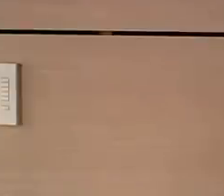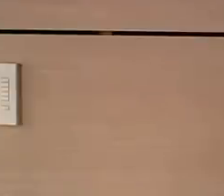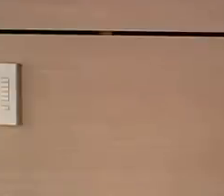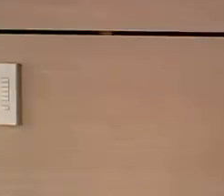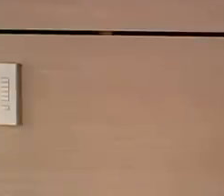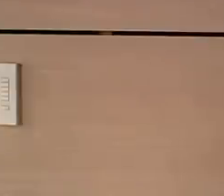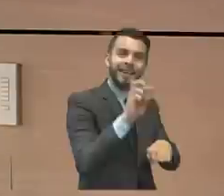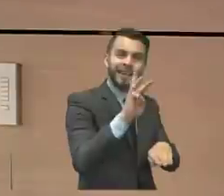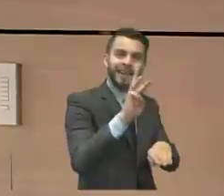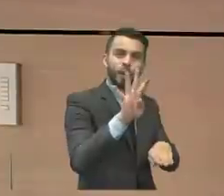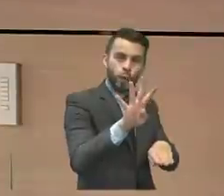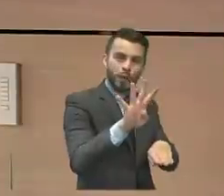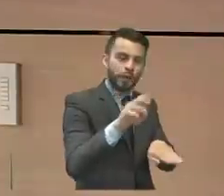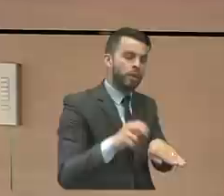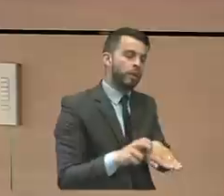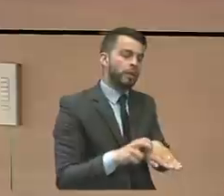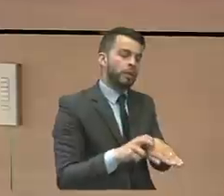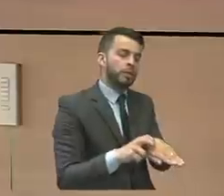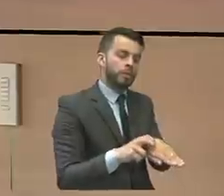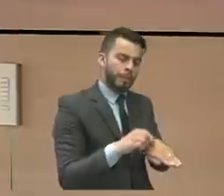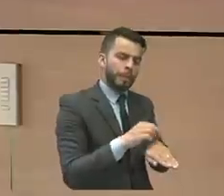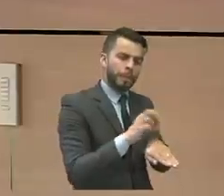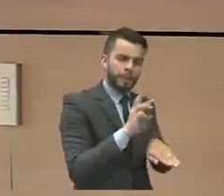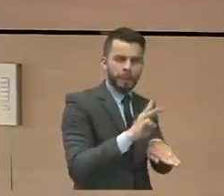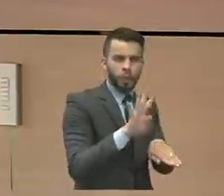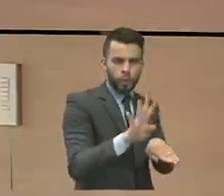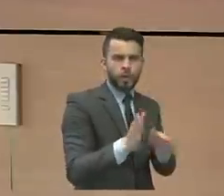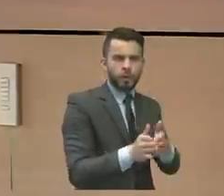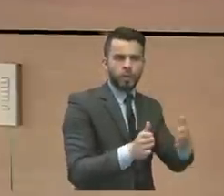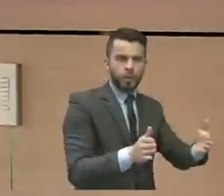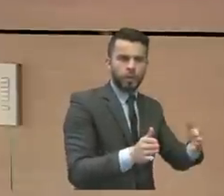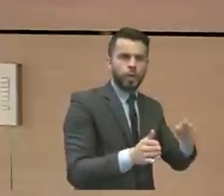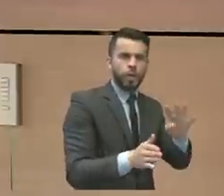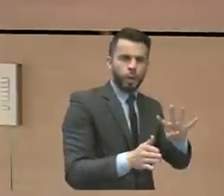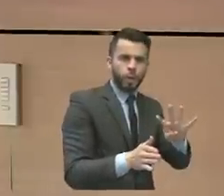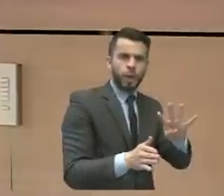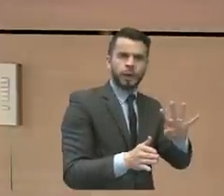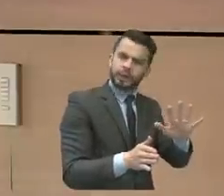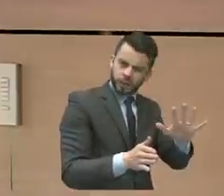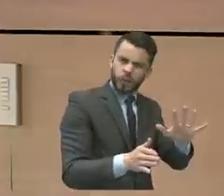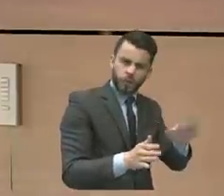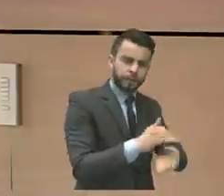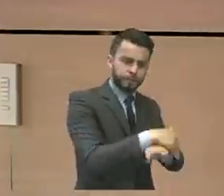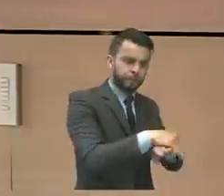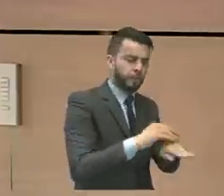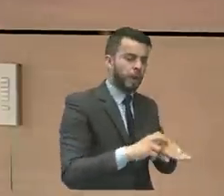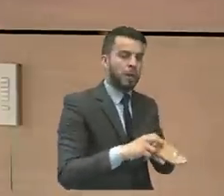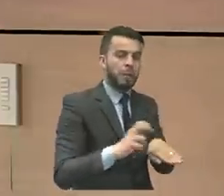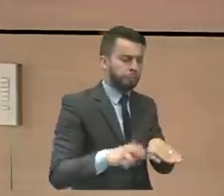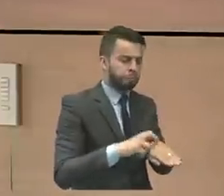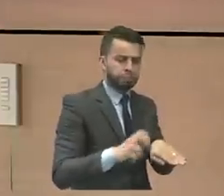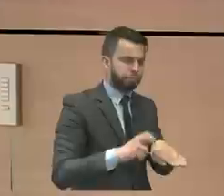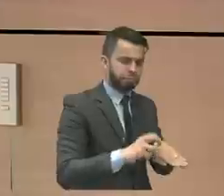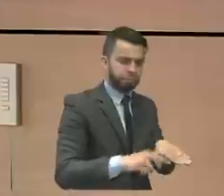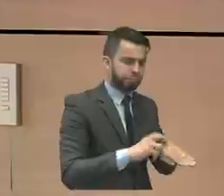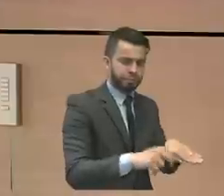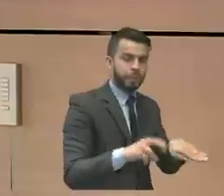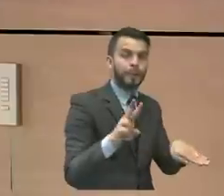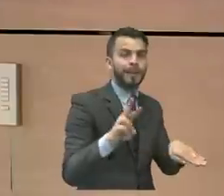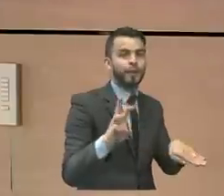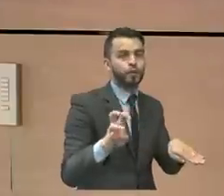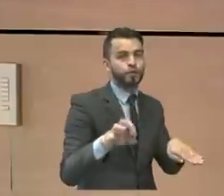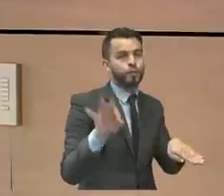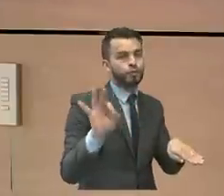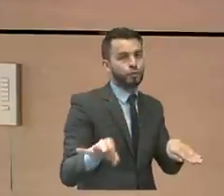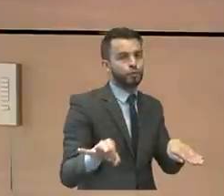34 y hacia la calle 45, ya se ha bajado el 28% de la gente, de los viajes. No pasan